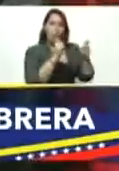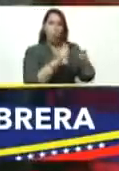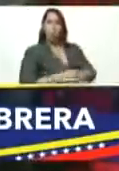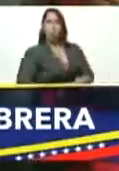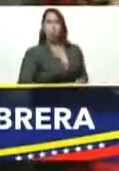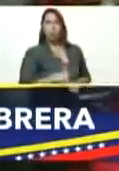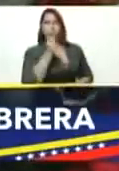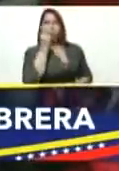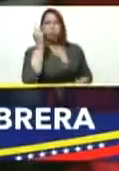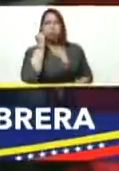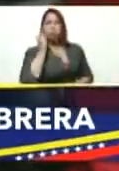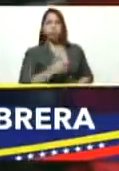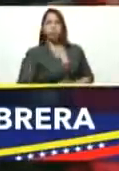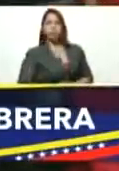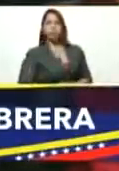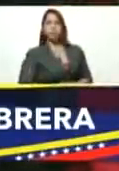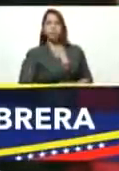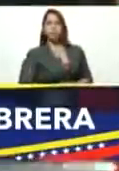las trabajadoras